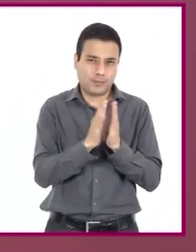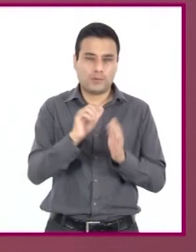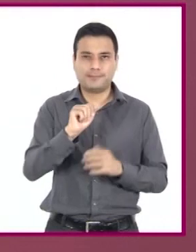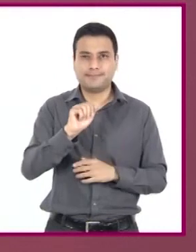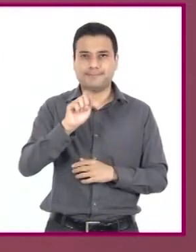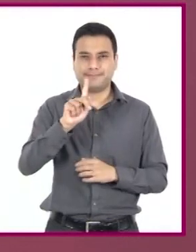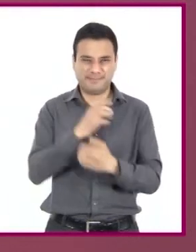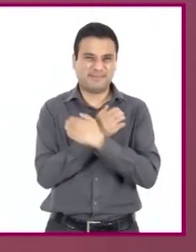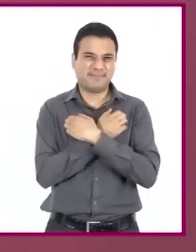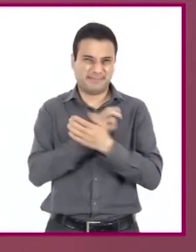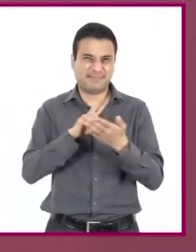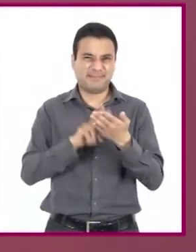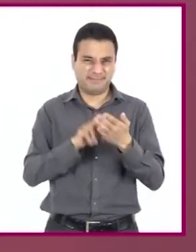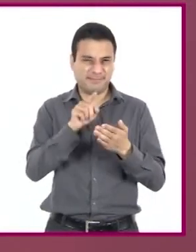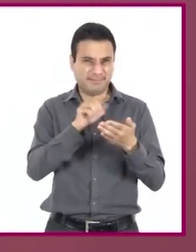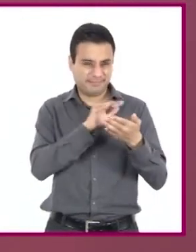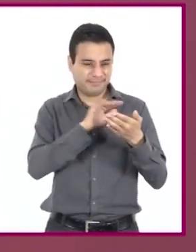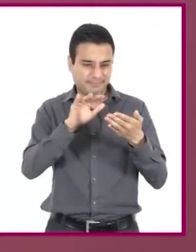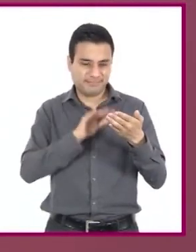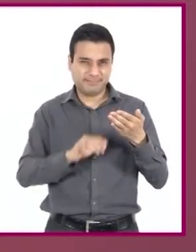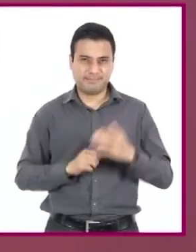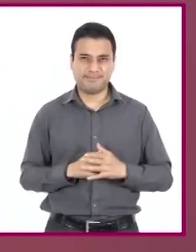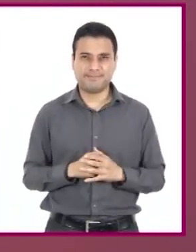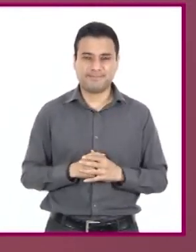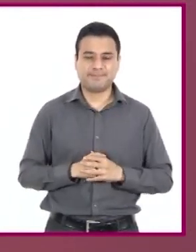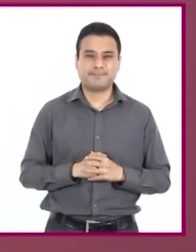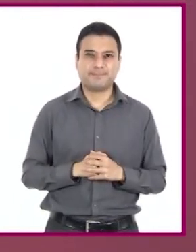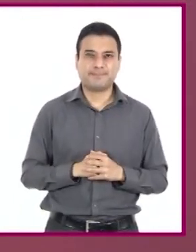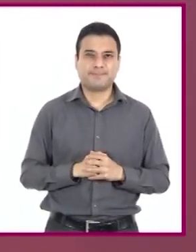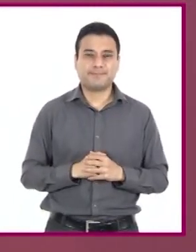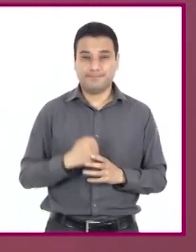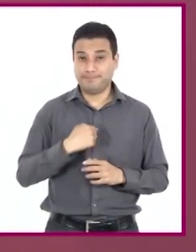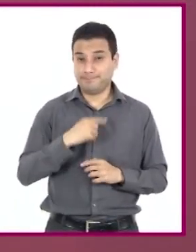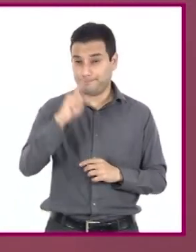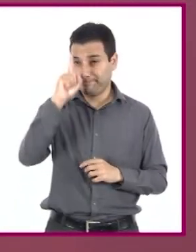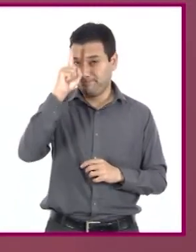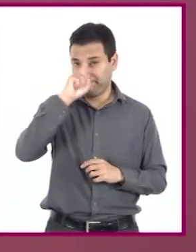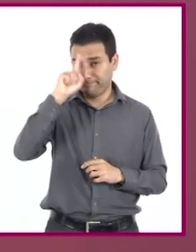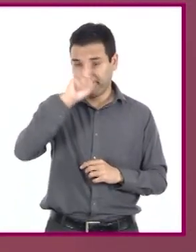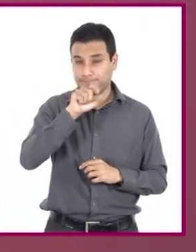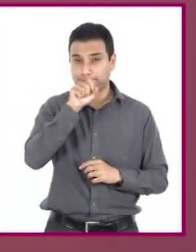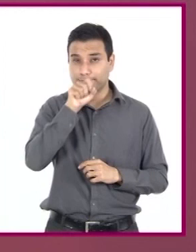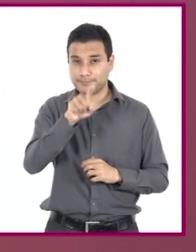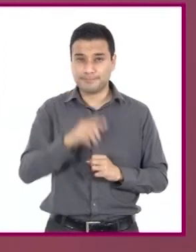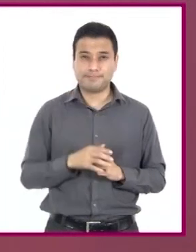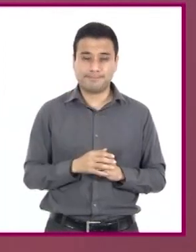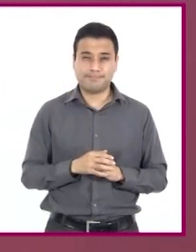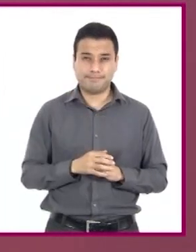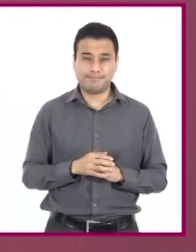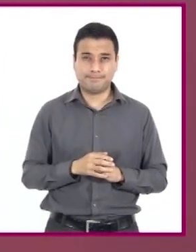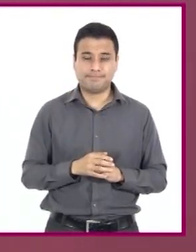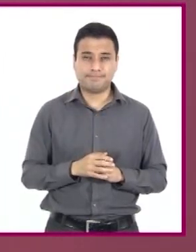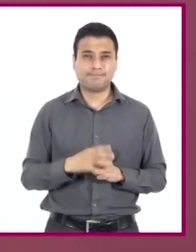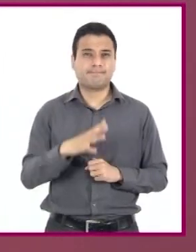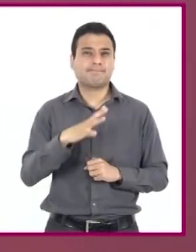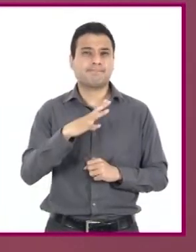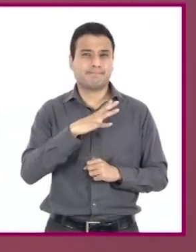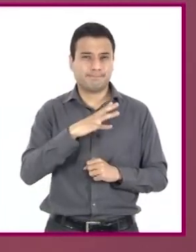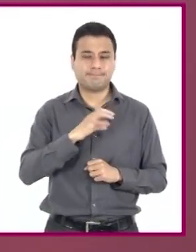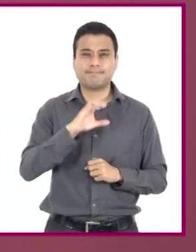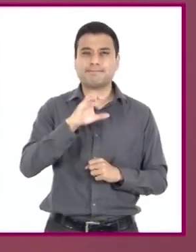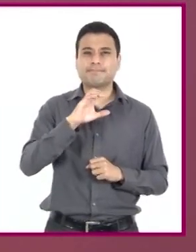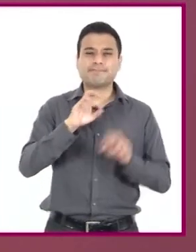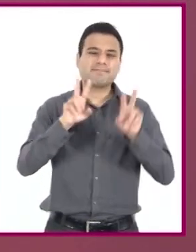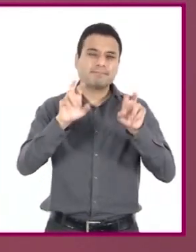la asignatura Formación Cívica y Ética. Les sugiero también revisar la información sobre